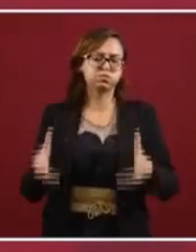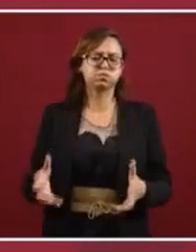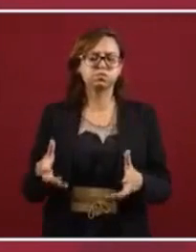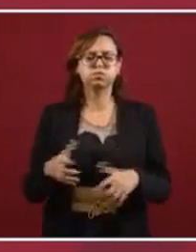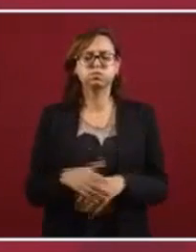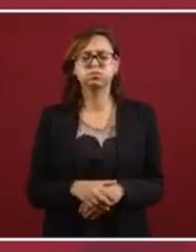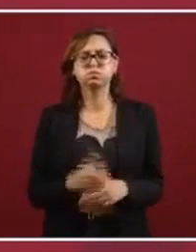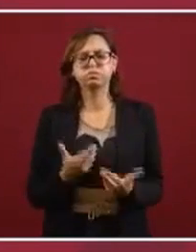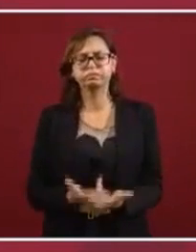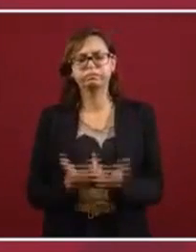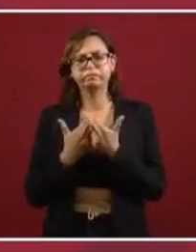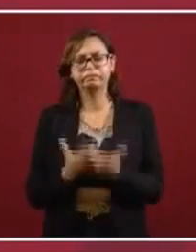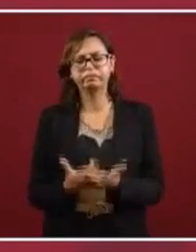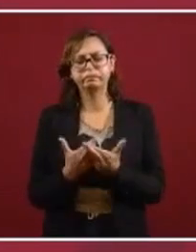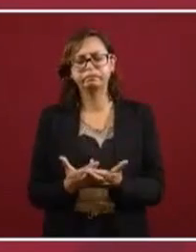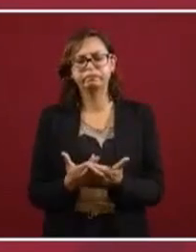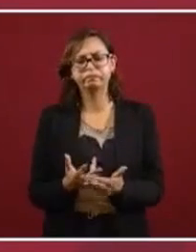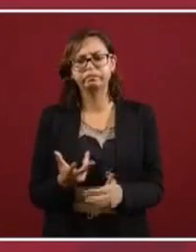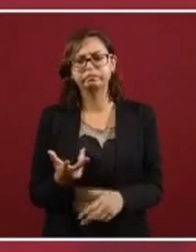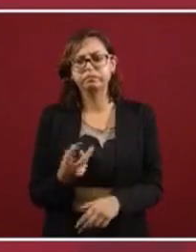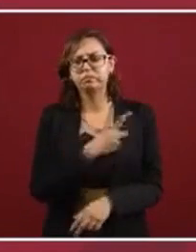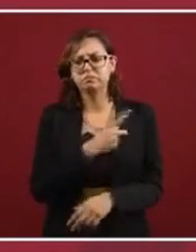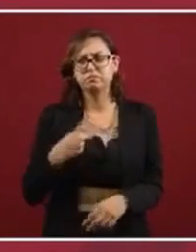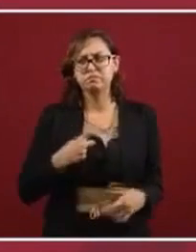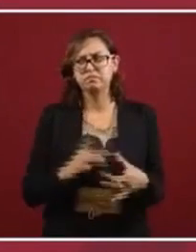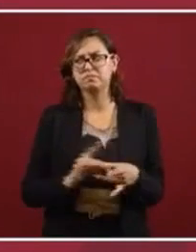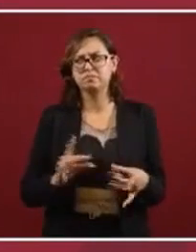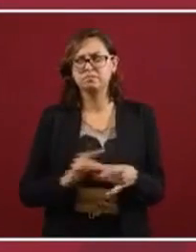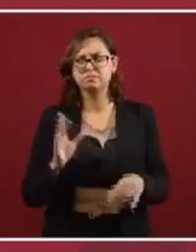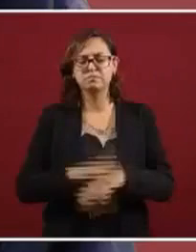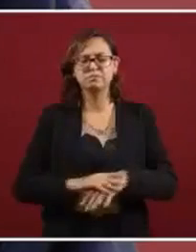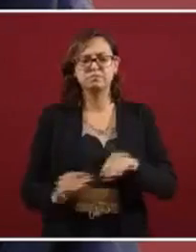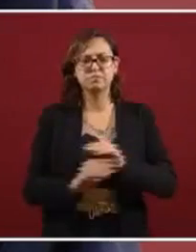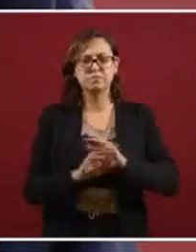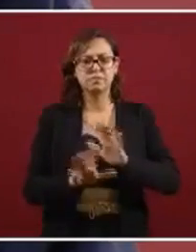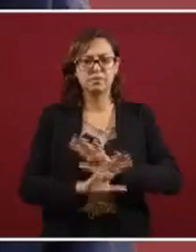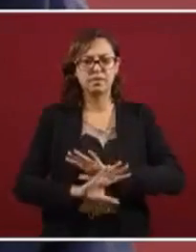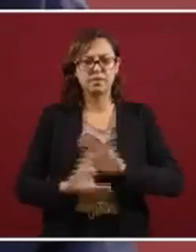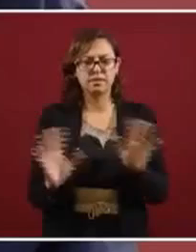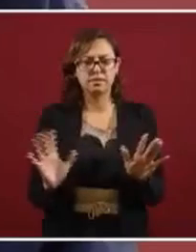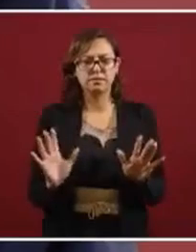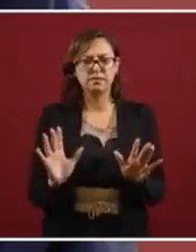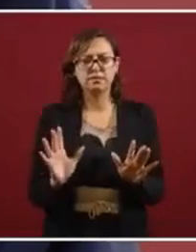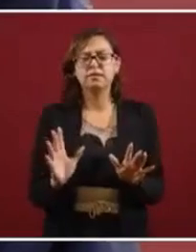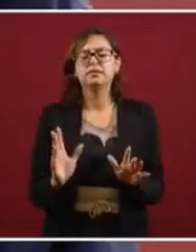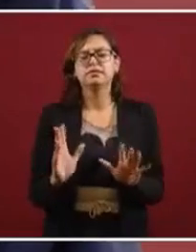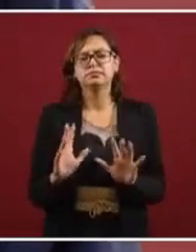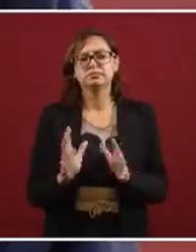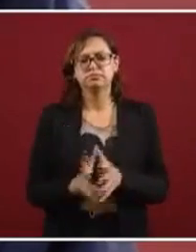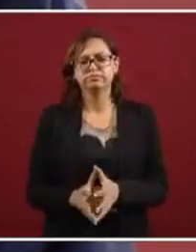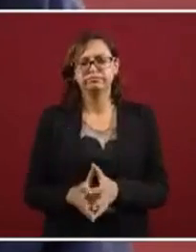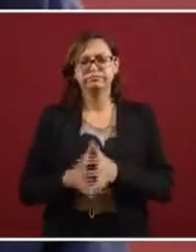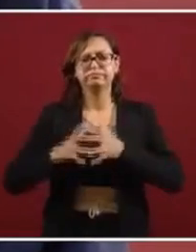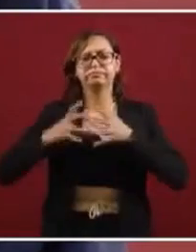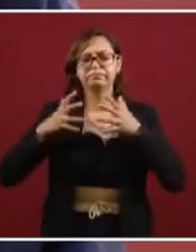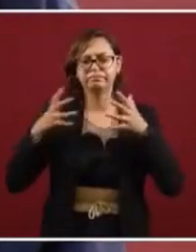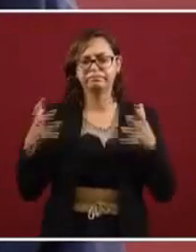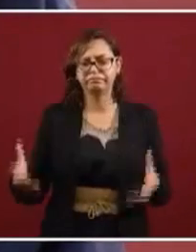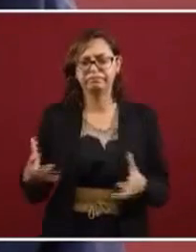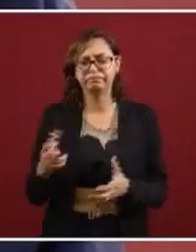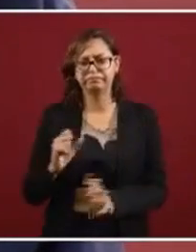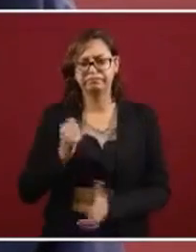claros y categórico hay un aumento en el